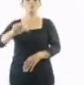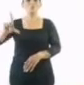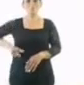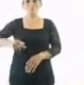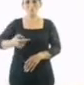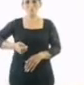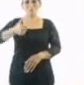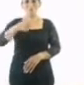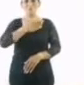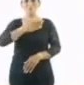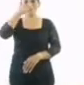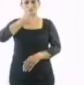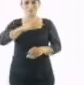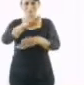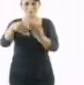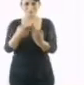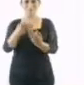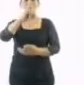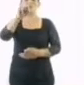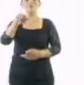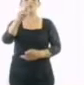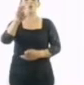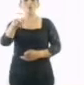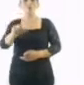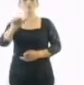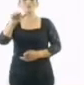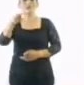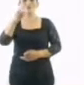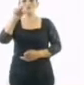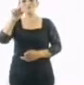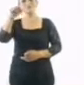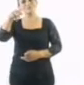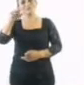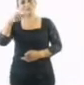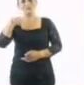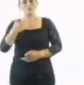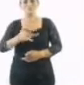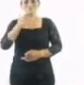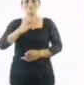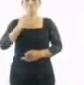Buenas noches a todos. Soy Juan Carlos Martínez. Soy orgulloso